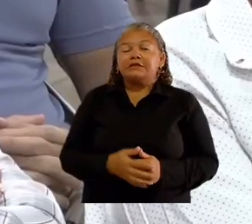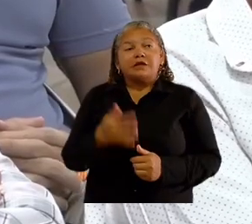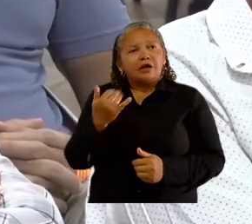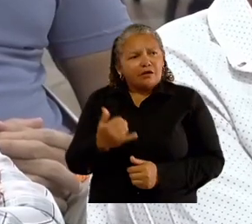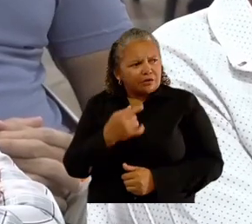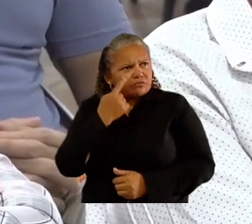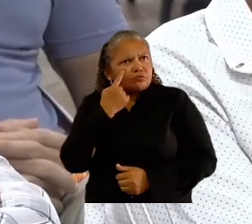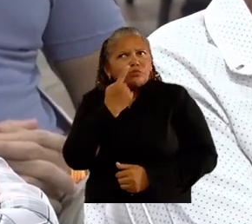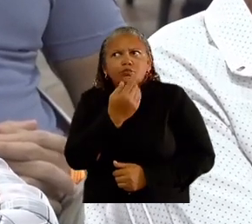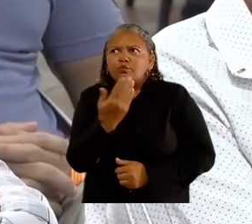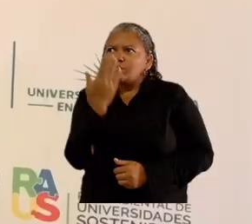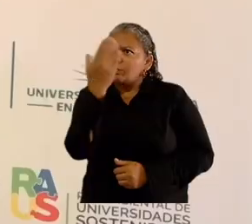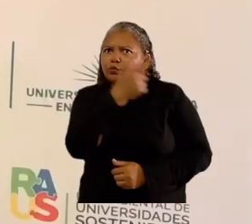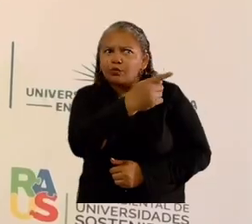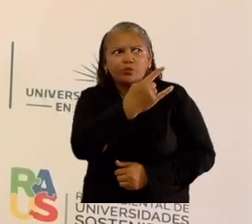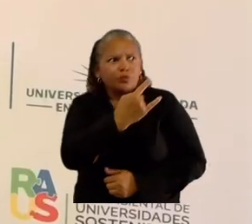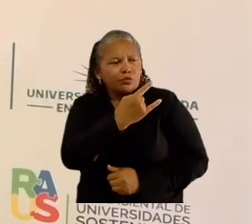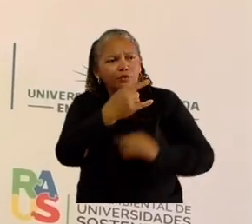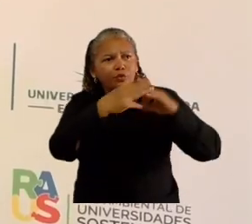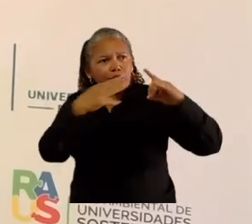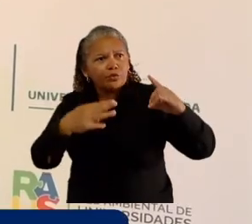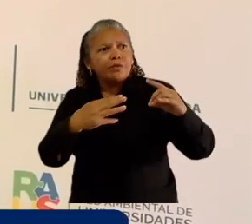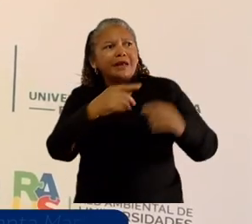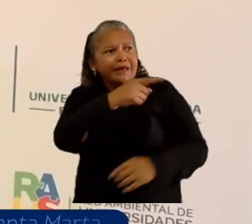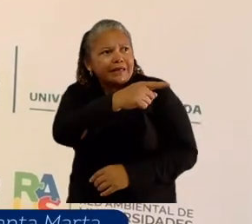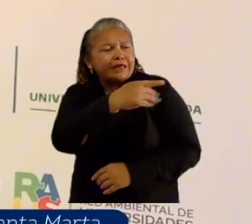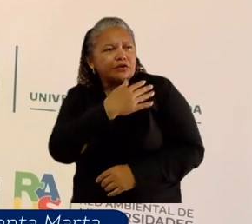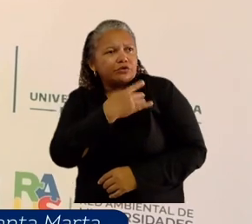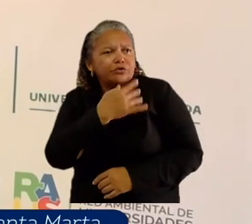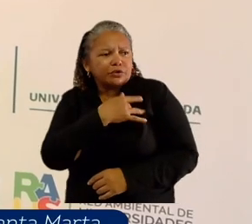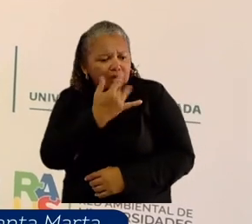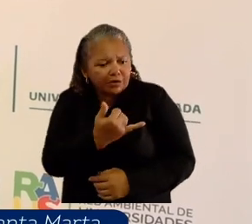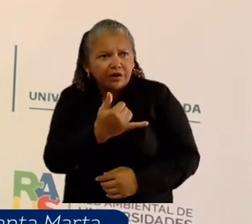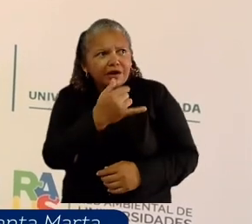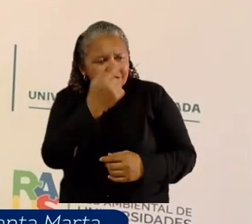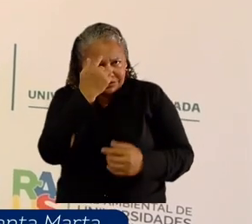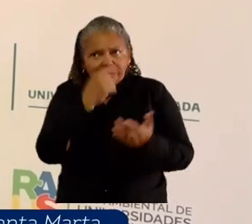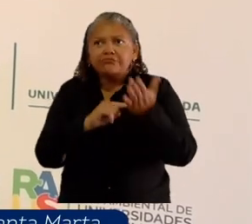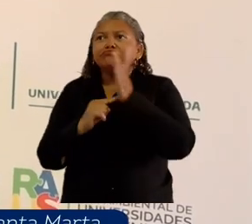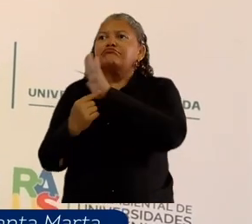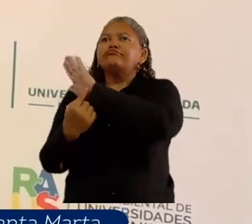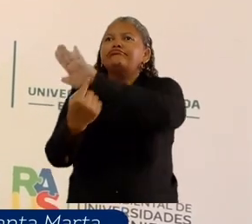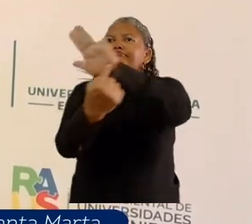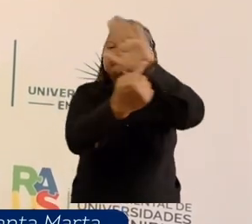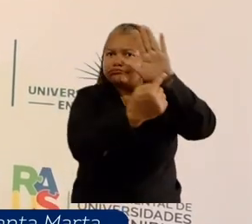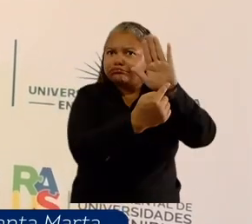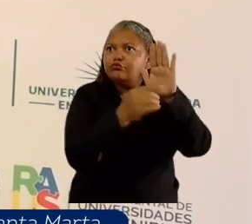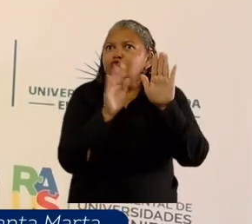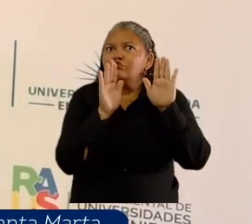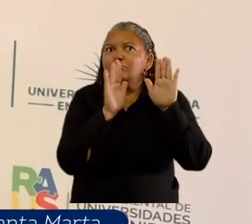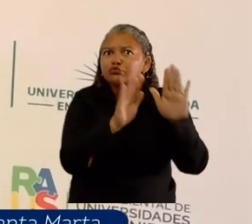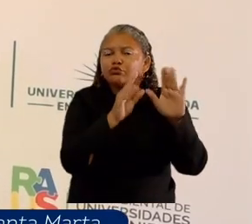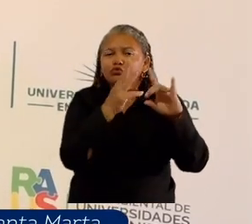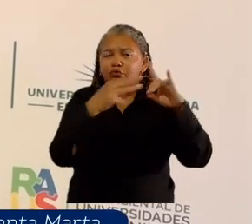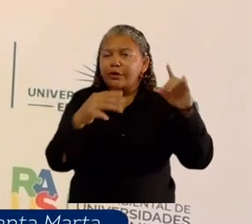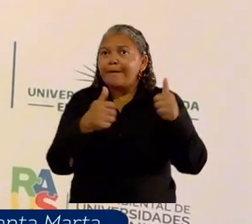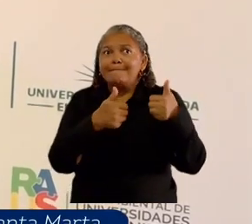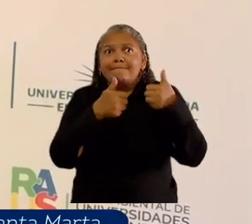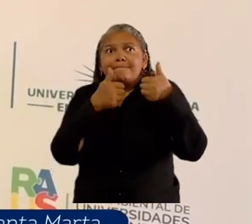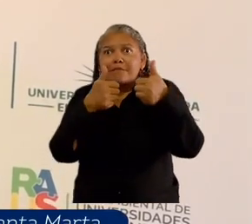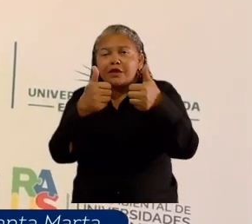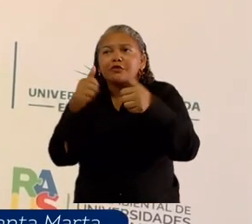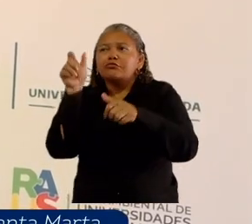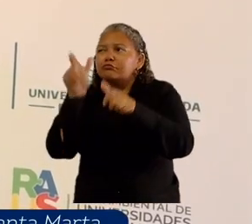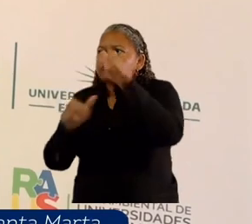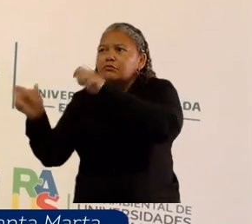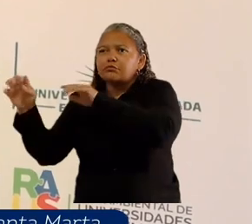del territorio resalta su nombre, obviamente, y resalta toda esa credibilidad que